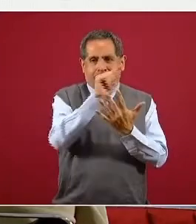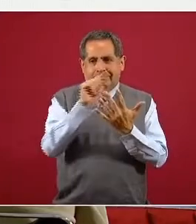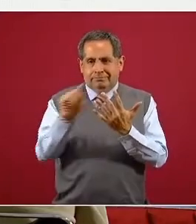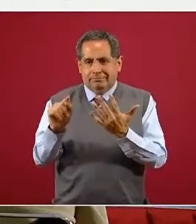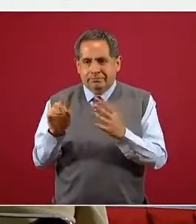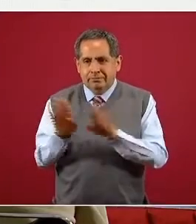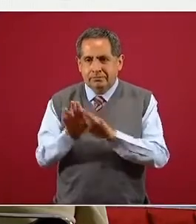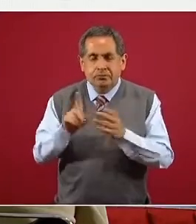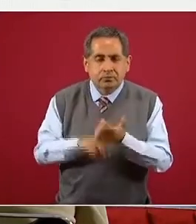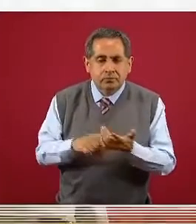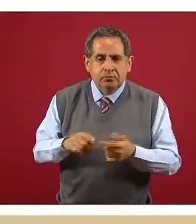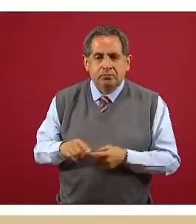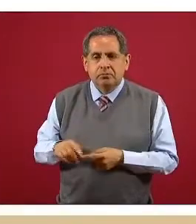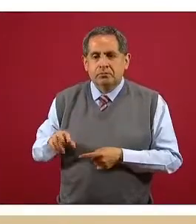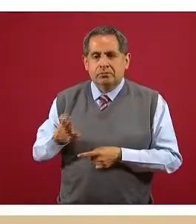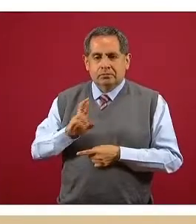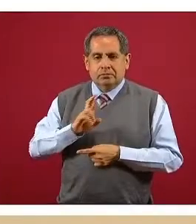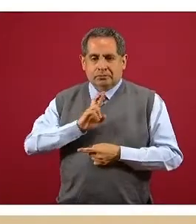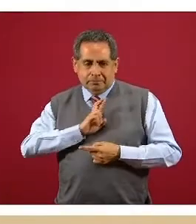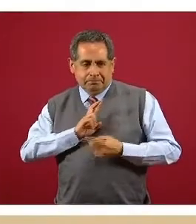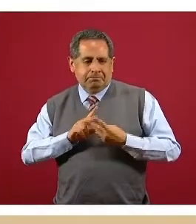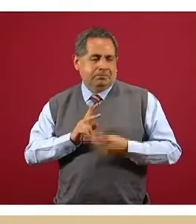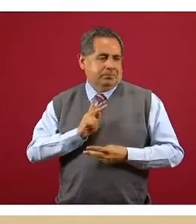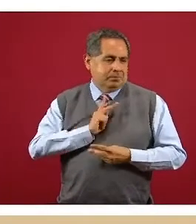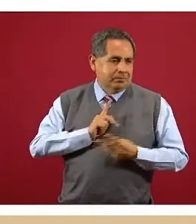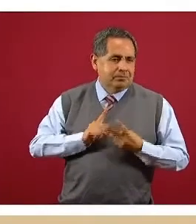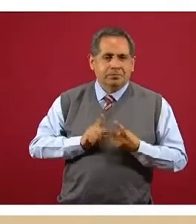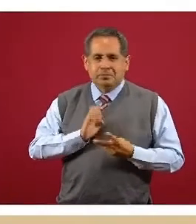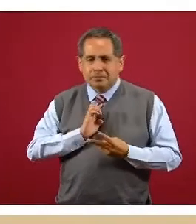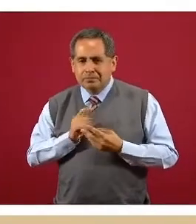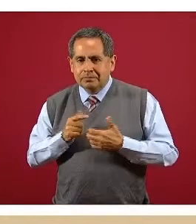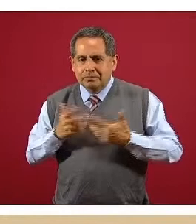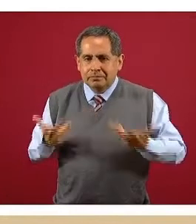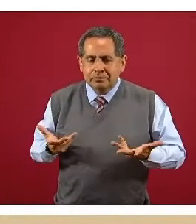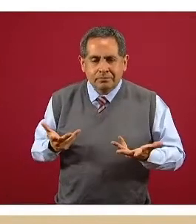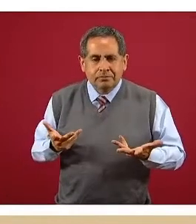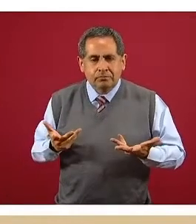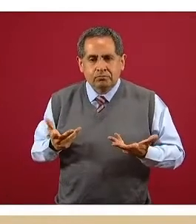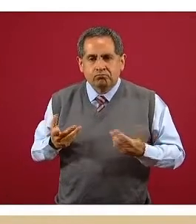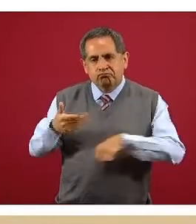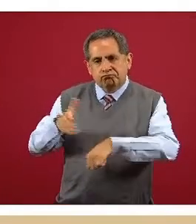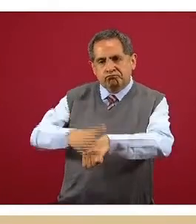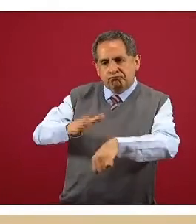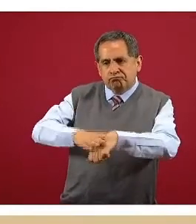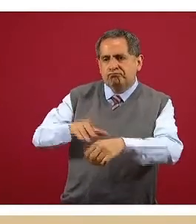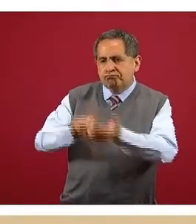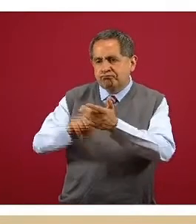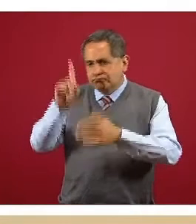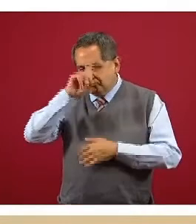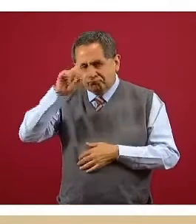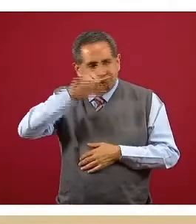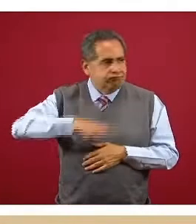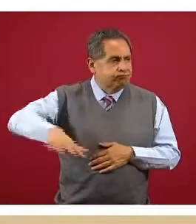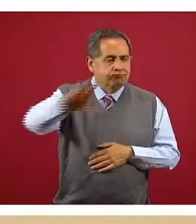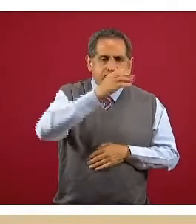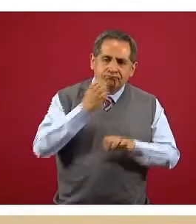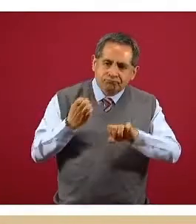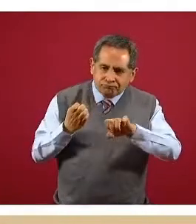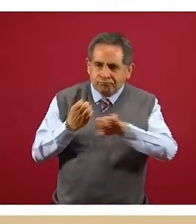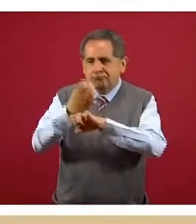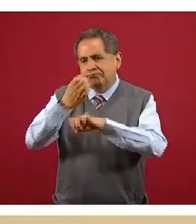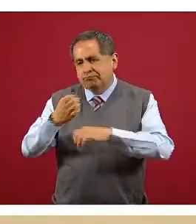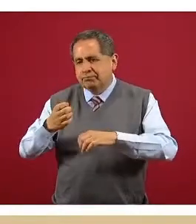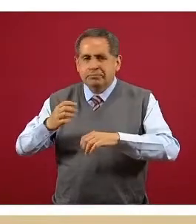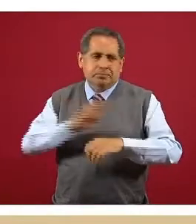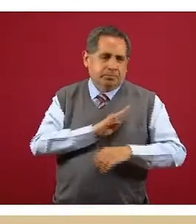sea refugio, prudencia o esperanza? Pues atender a las indicaciones de nuestros estados y nuestros municipios.